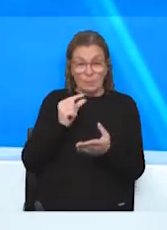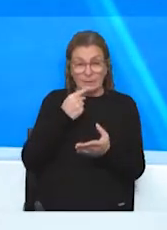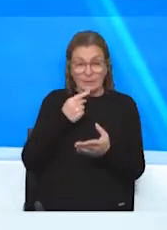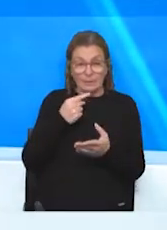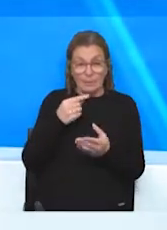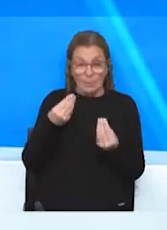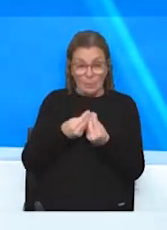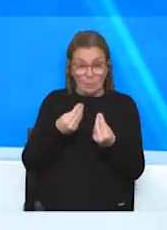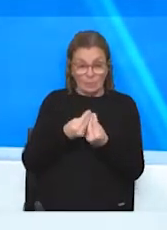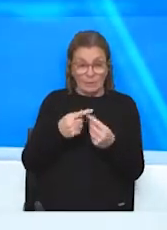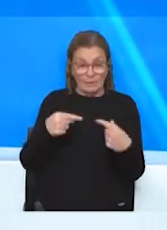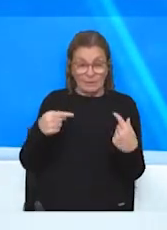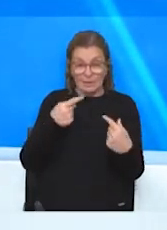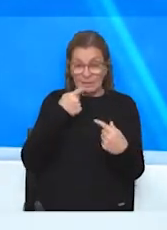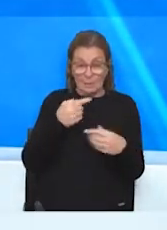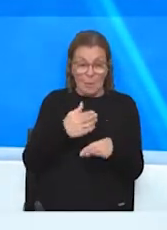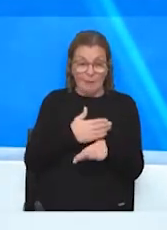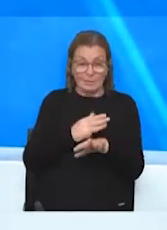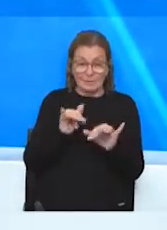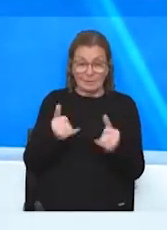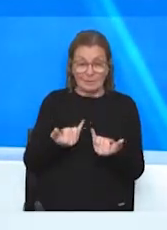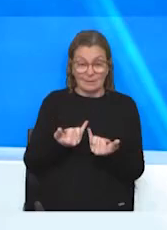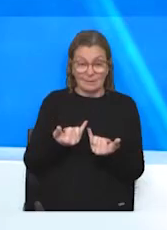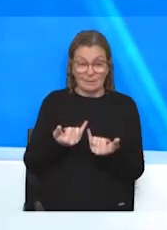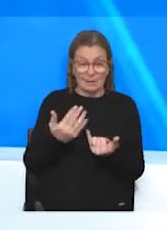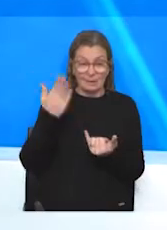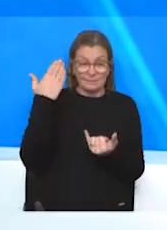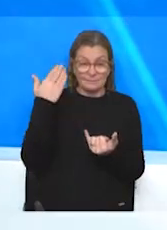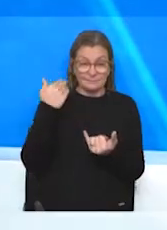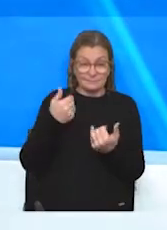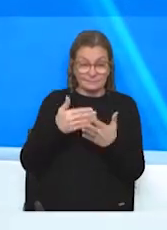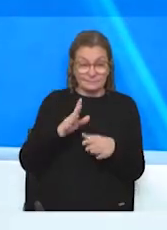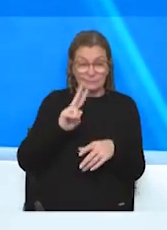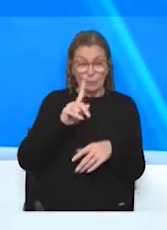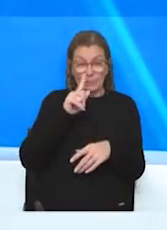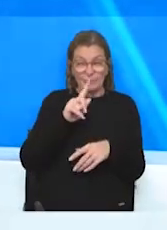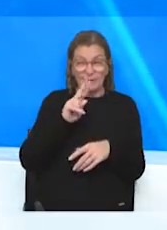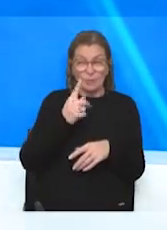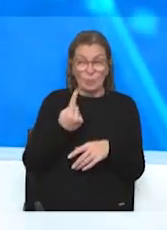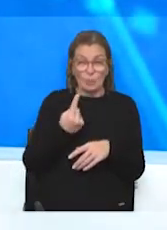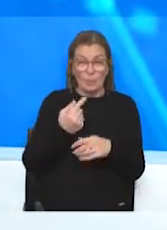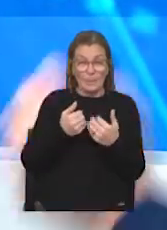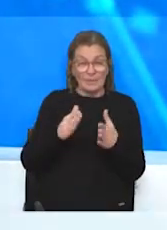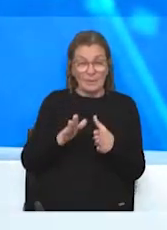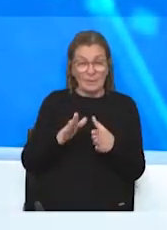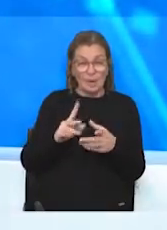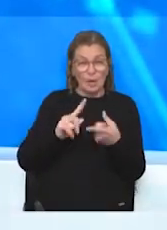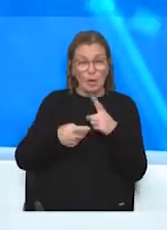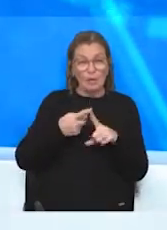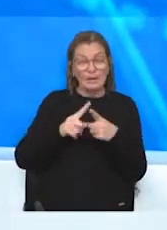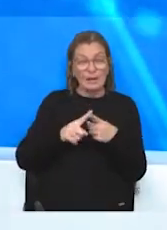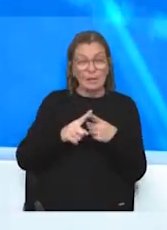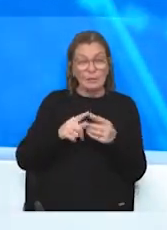nosotros muchas veces habíamos dicho eh En ese momento principio 2021 la coordinadora popular y solidaria